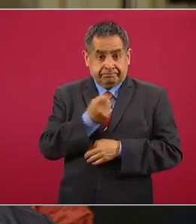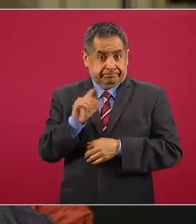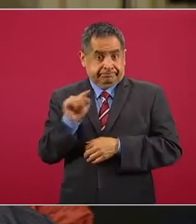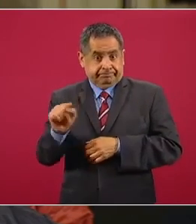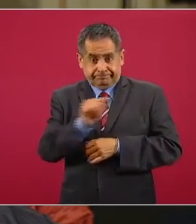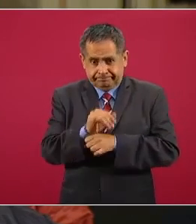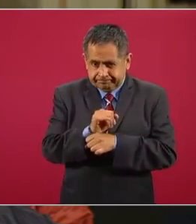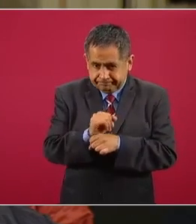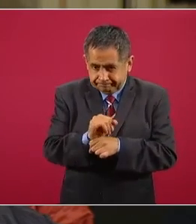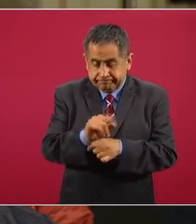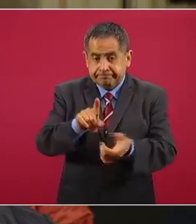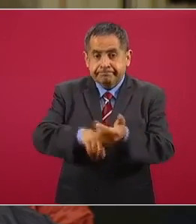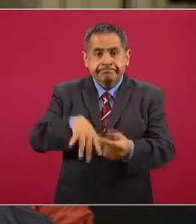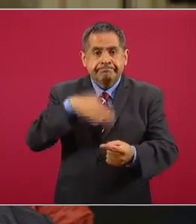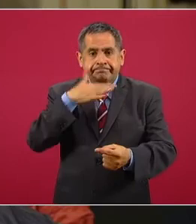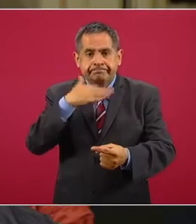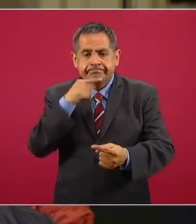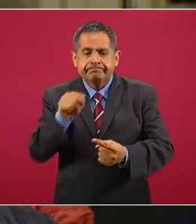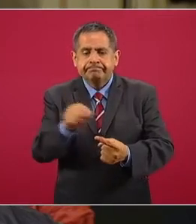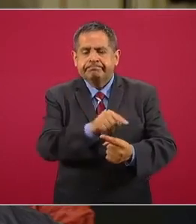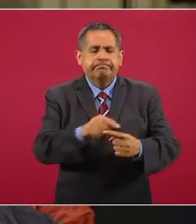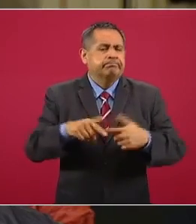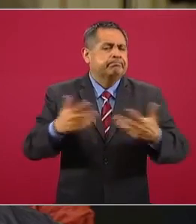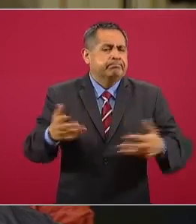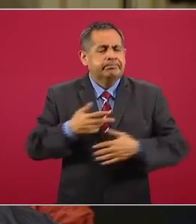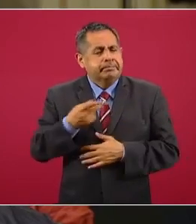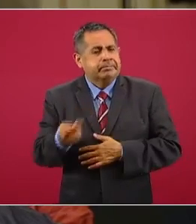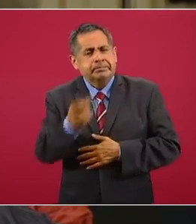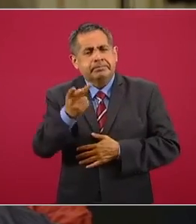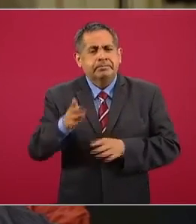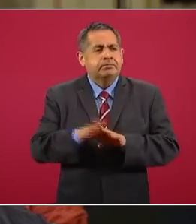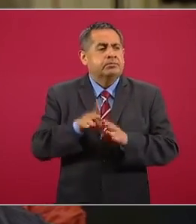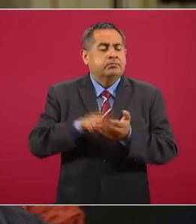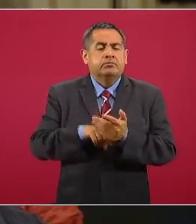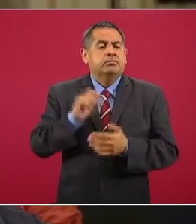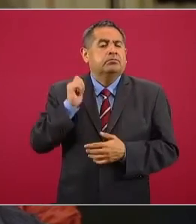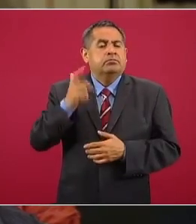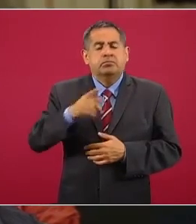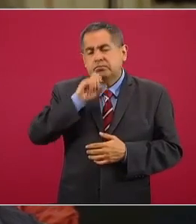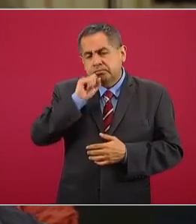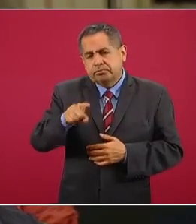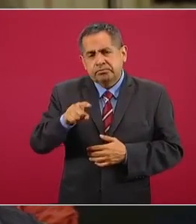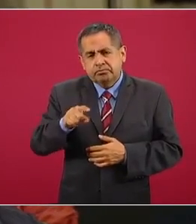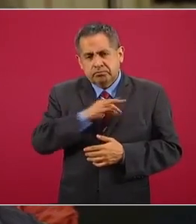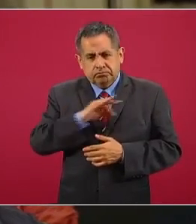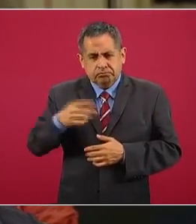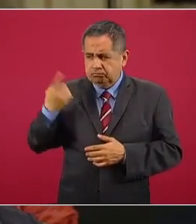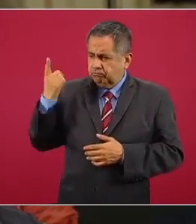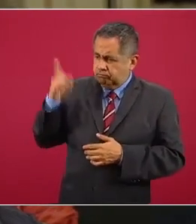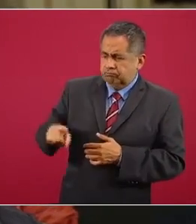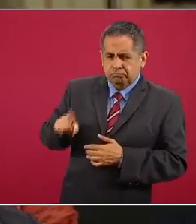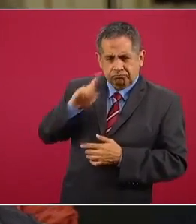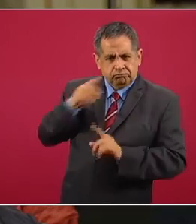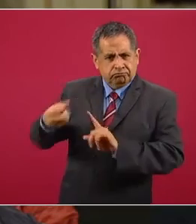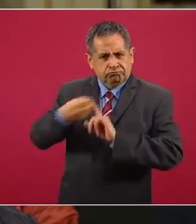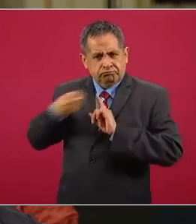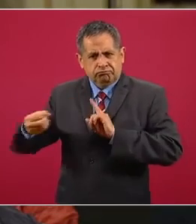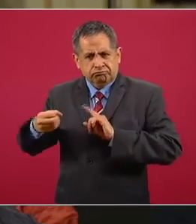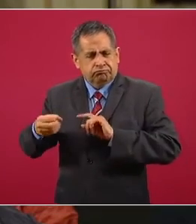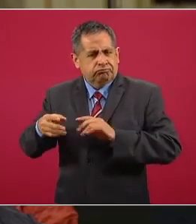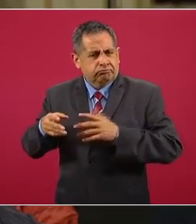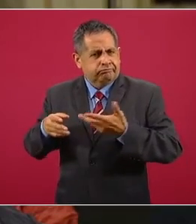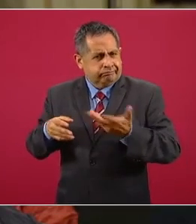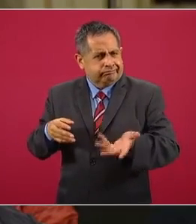por presuntos actos de corrupción, presidente. Entonces, preguntarle si en este caso también se podría ordenar o usted